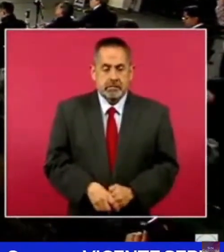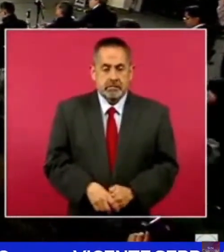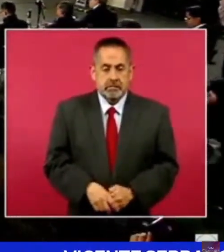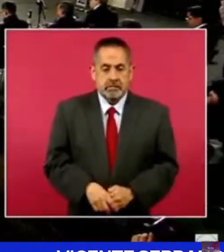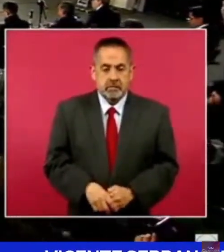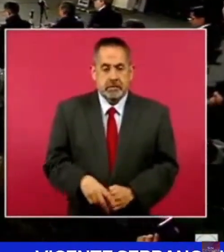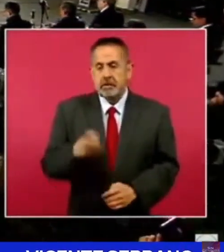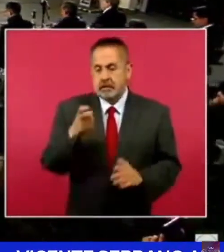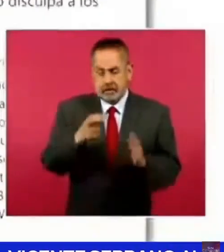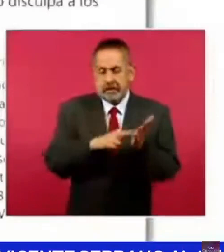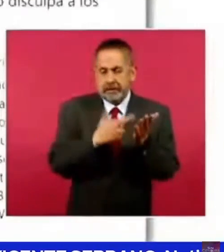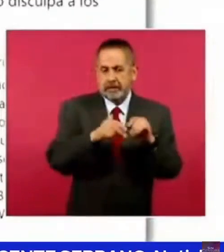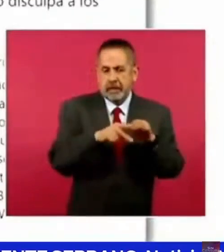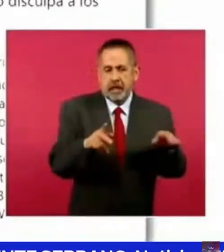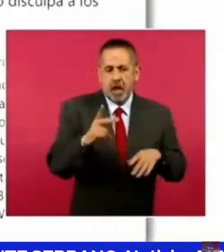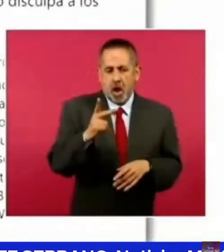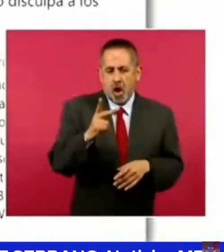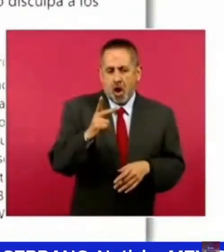Este es el proceso.